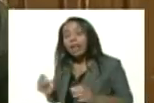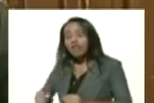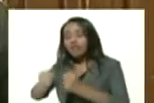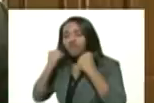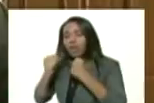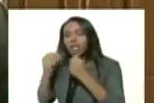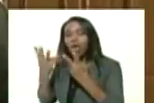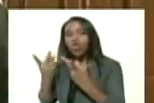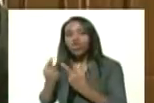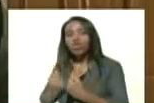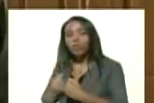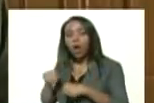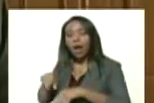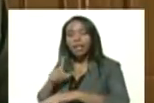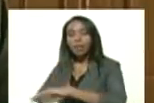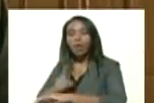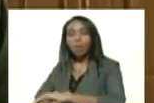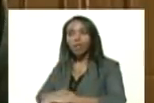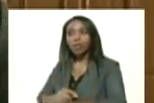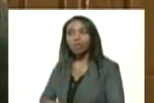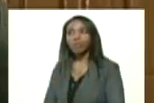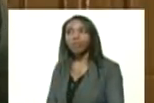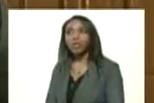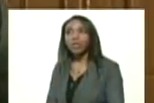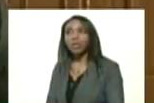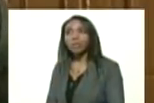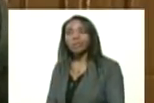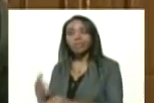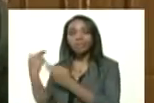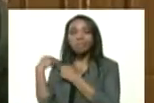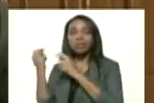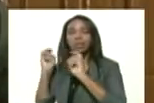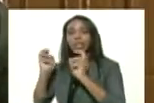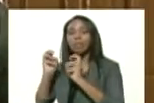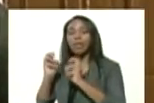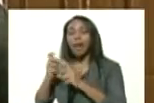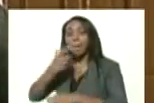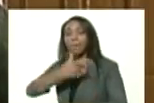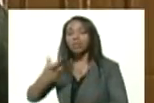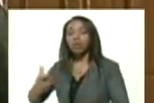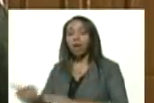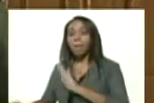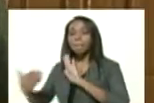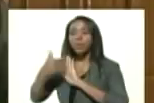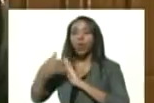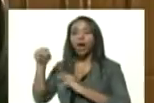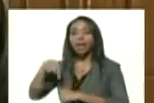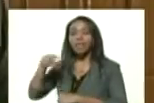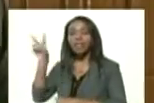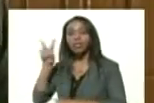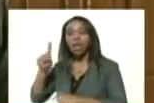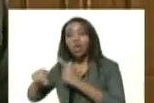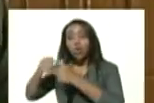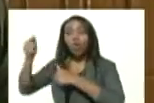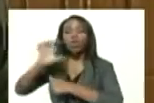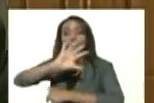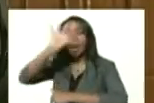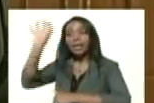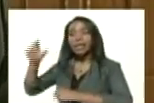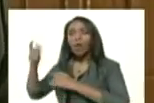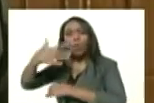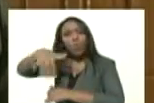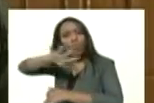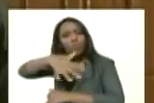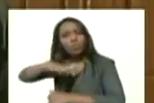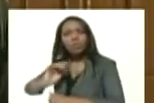de los números hasta este momento con respecto a la cantidad de personas afectadas en venezuela y en otros países dónde